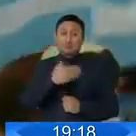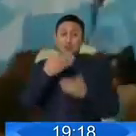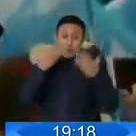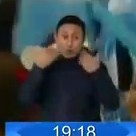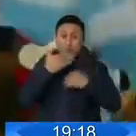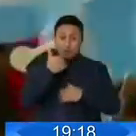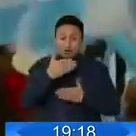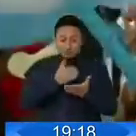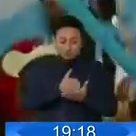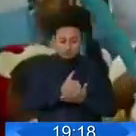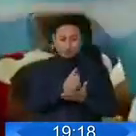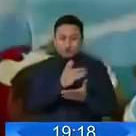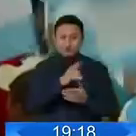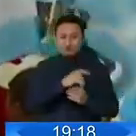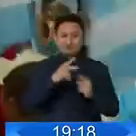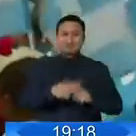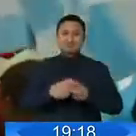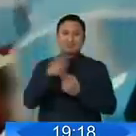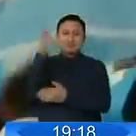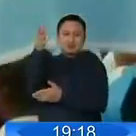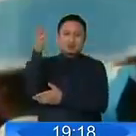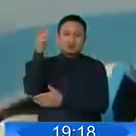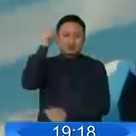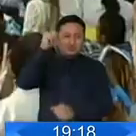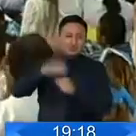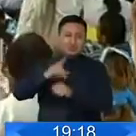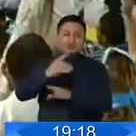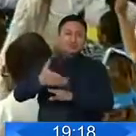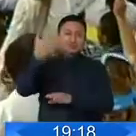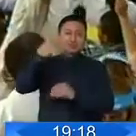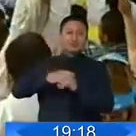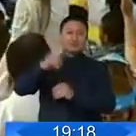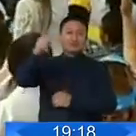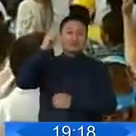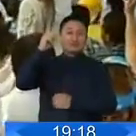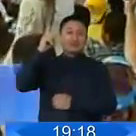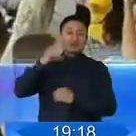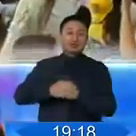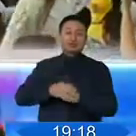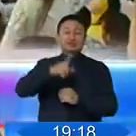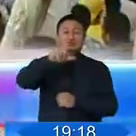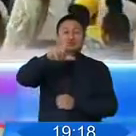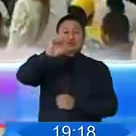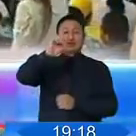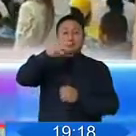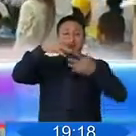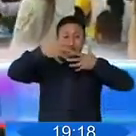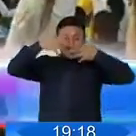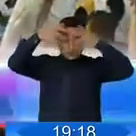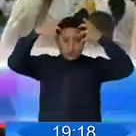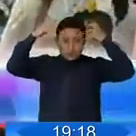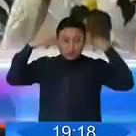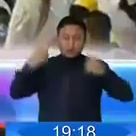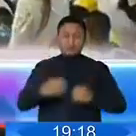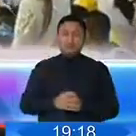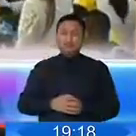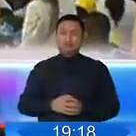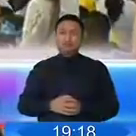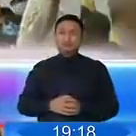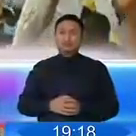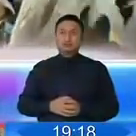Guayaquil, empezó su discurso recordando al fallecido líder social cristiano León Febres Cordero. Y León fue